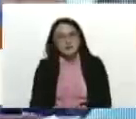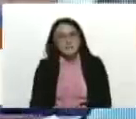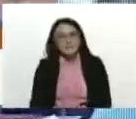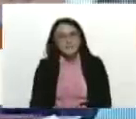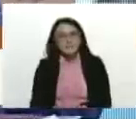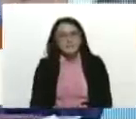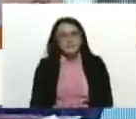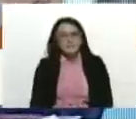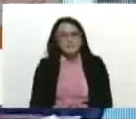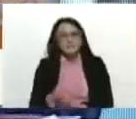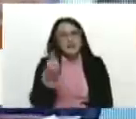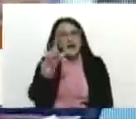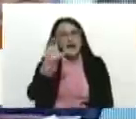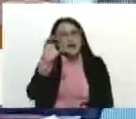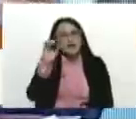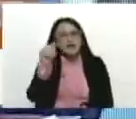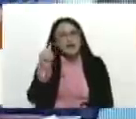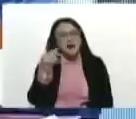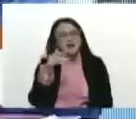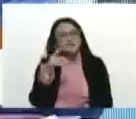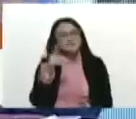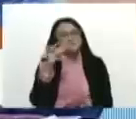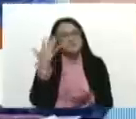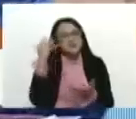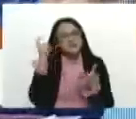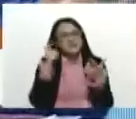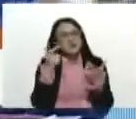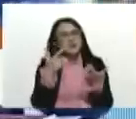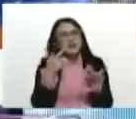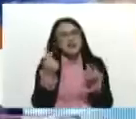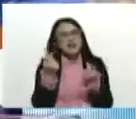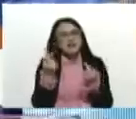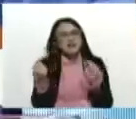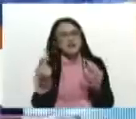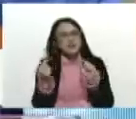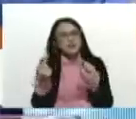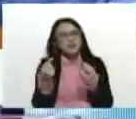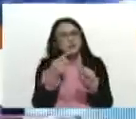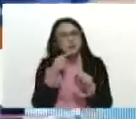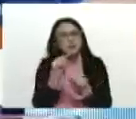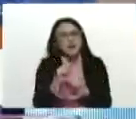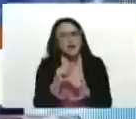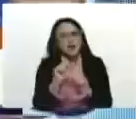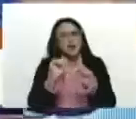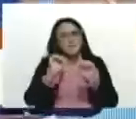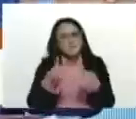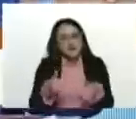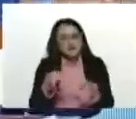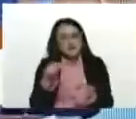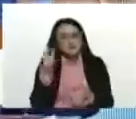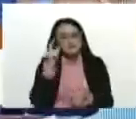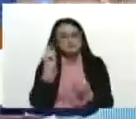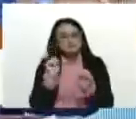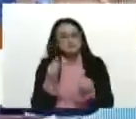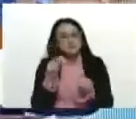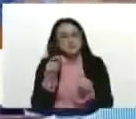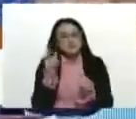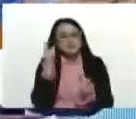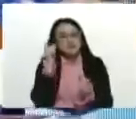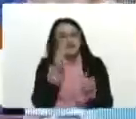el Arquero un modelo como decía nuestro comandante Chávez que nadie discutió y nos dijeron entra en vigencia tal fecha